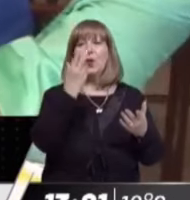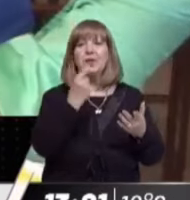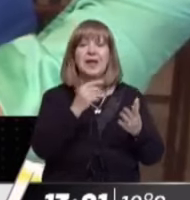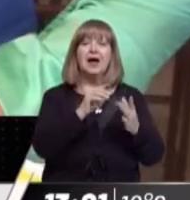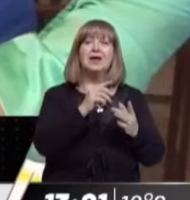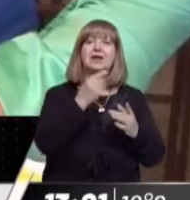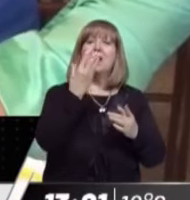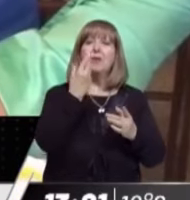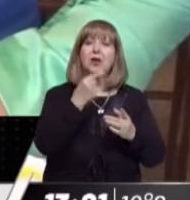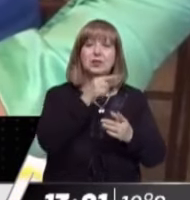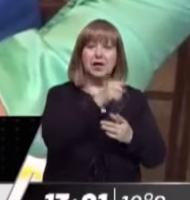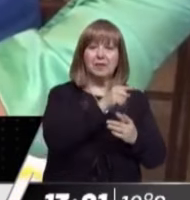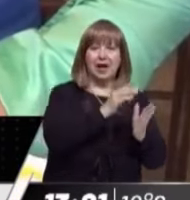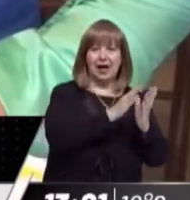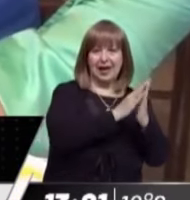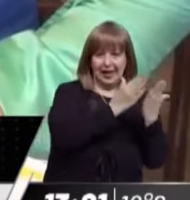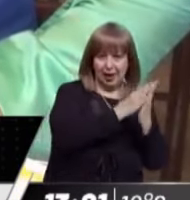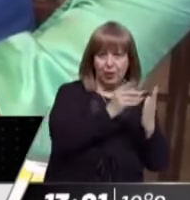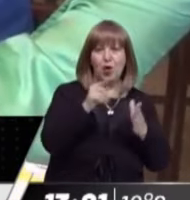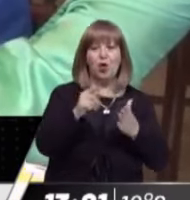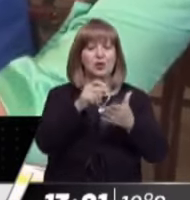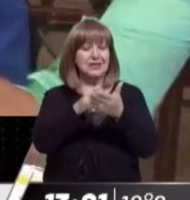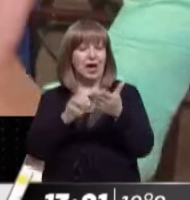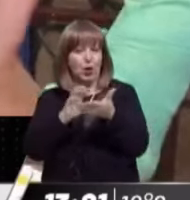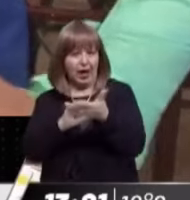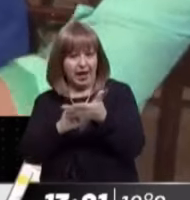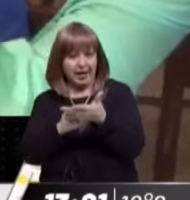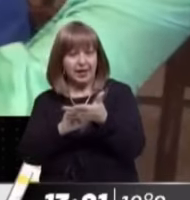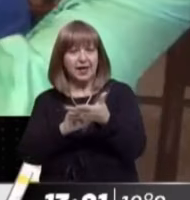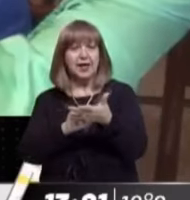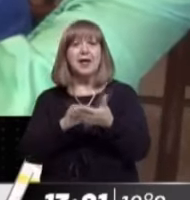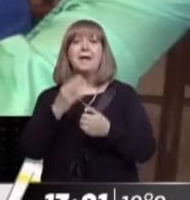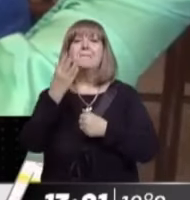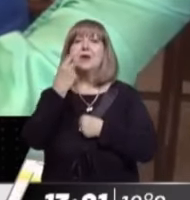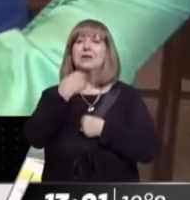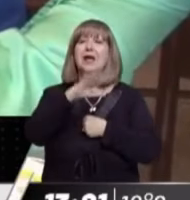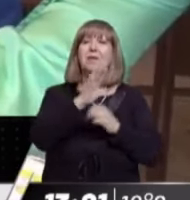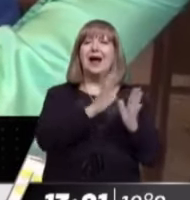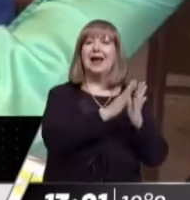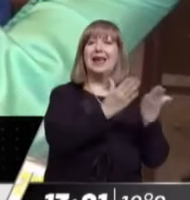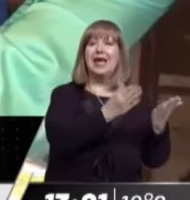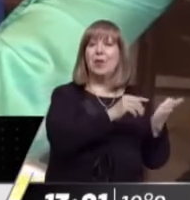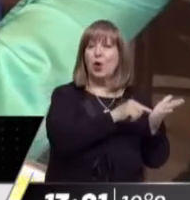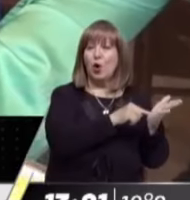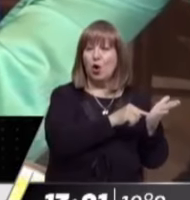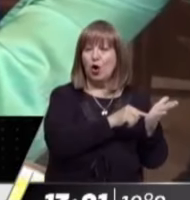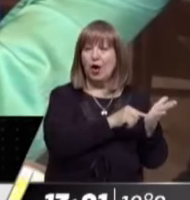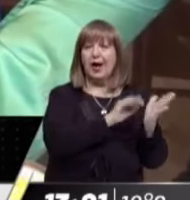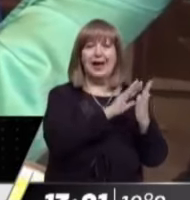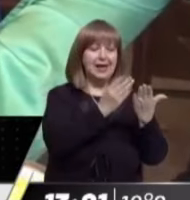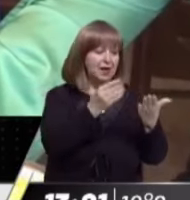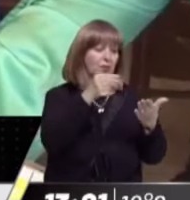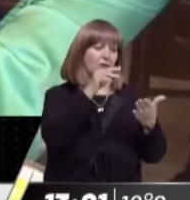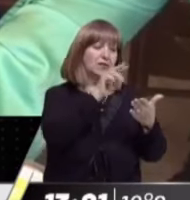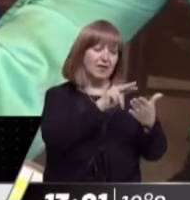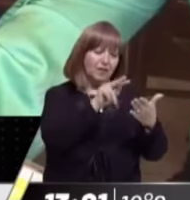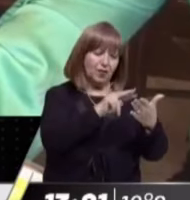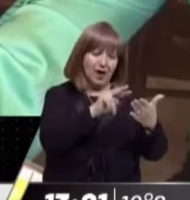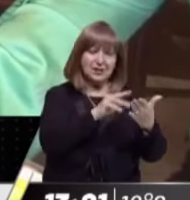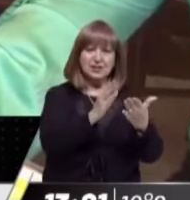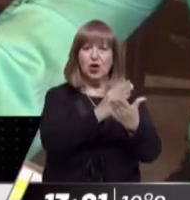más? Para mí el libro. ¿Por qué te gusta más? Porque puedes buscar como que más cosas que